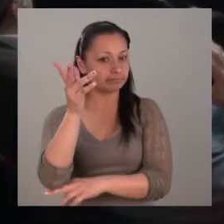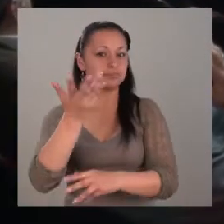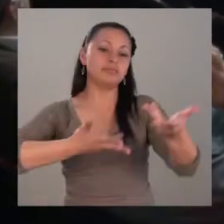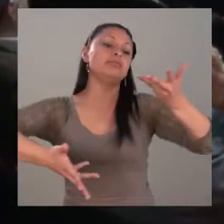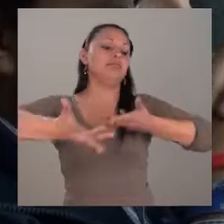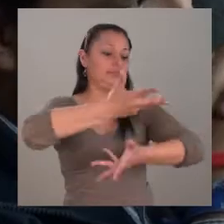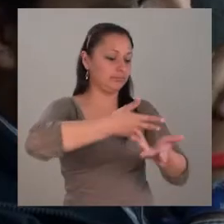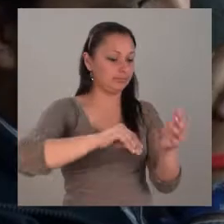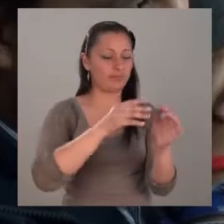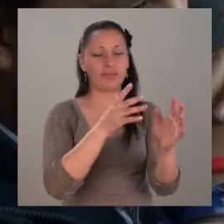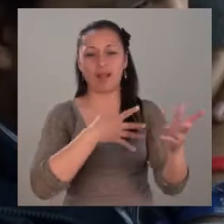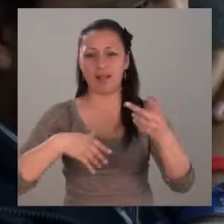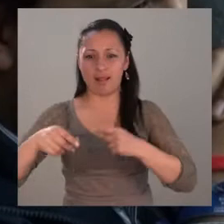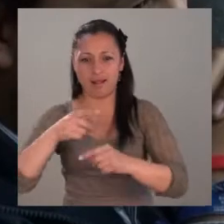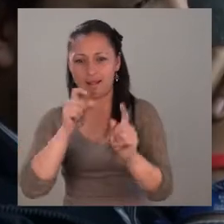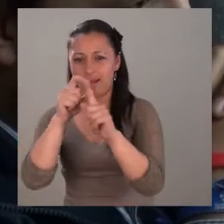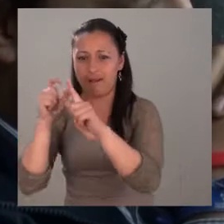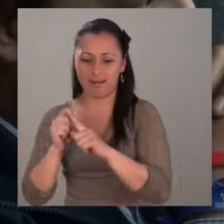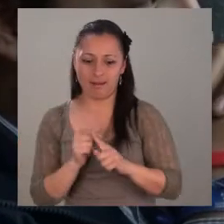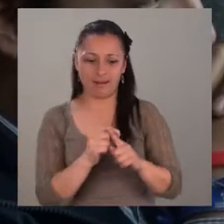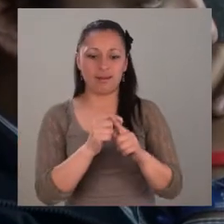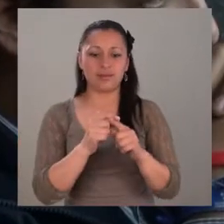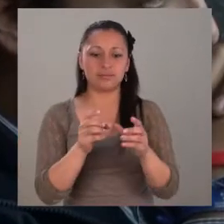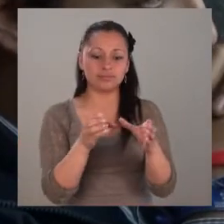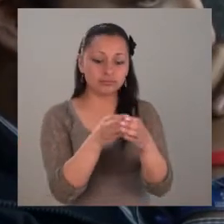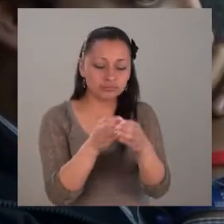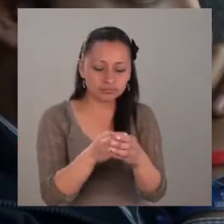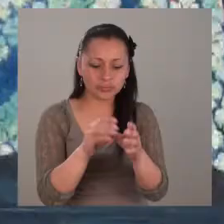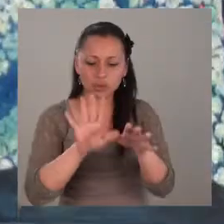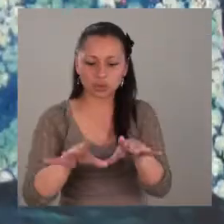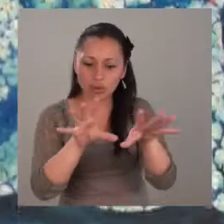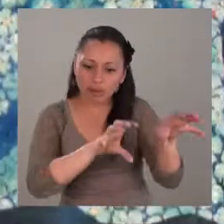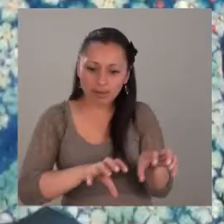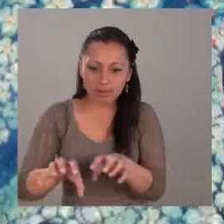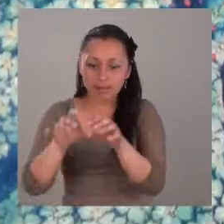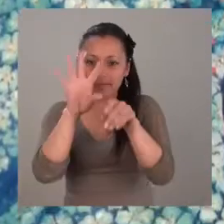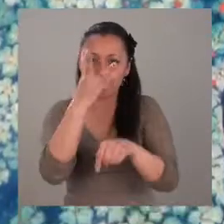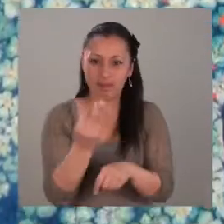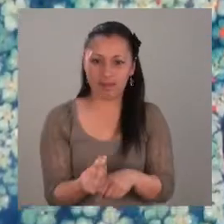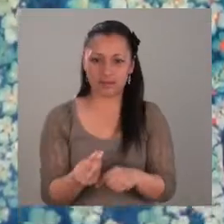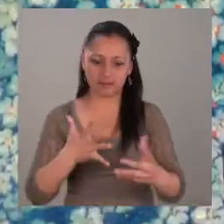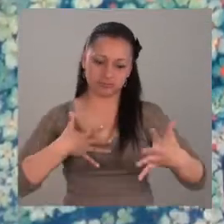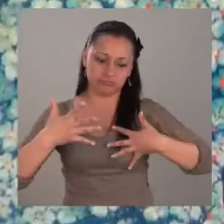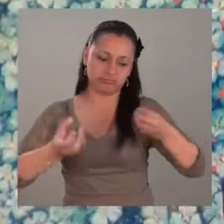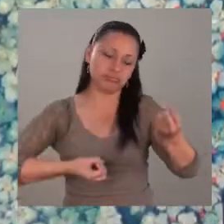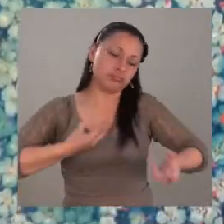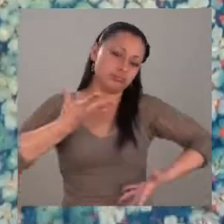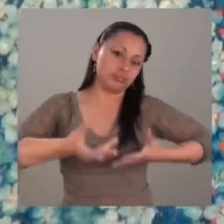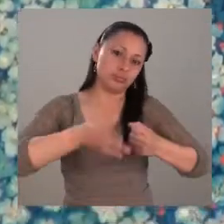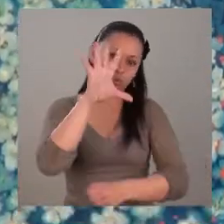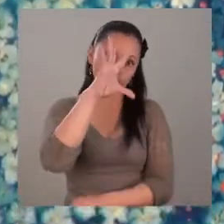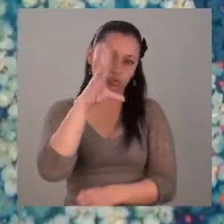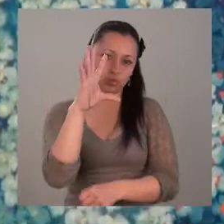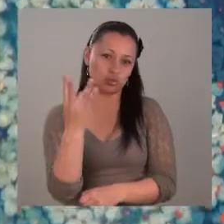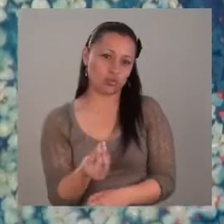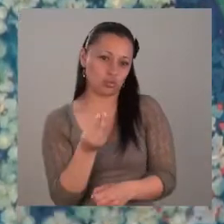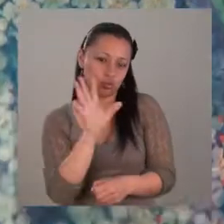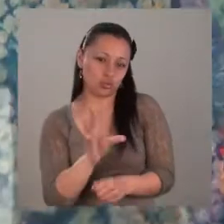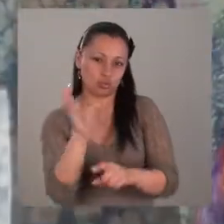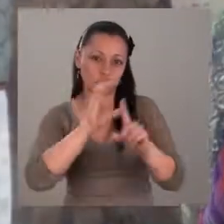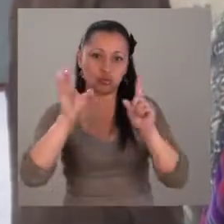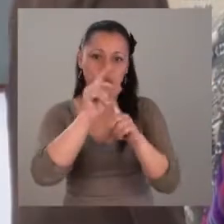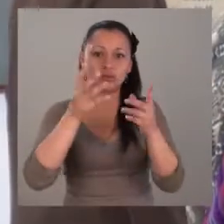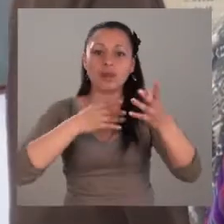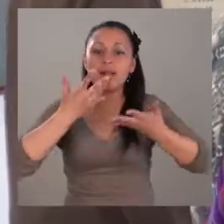Conferencias, conversatorios, círculos de la palabra, ceremonias, rituales, arte, expresiones culturales como contribución a la